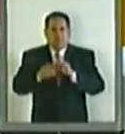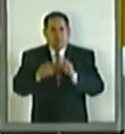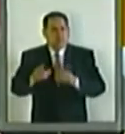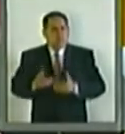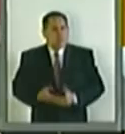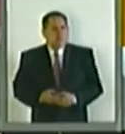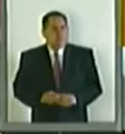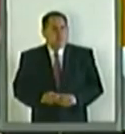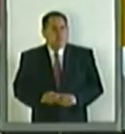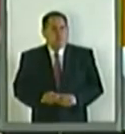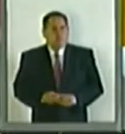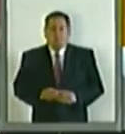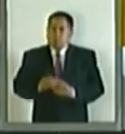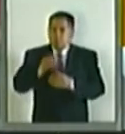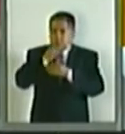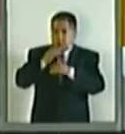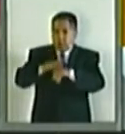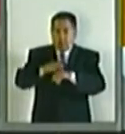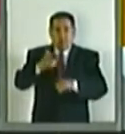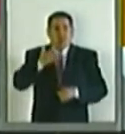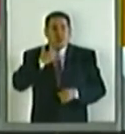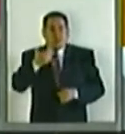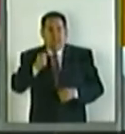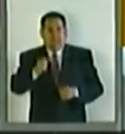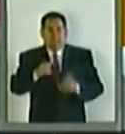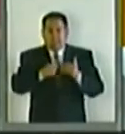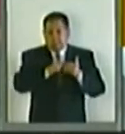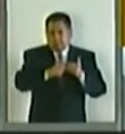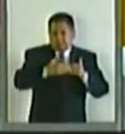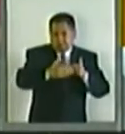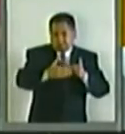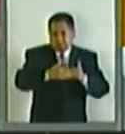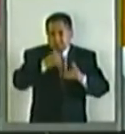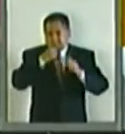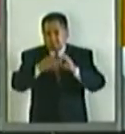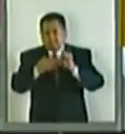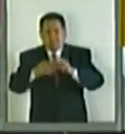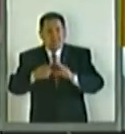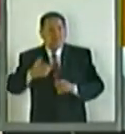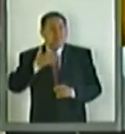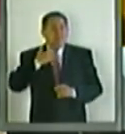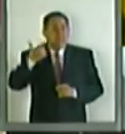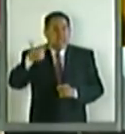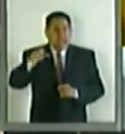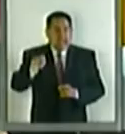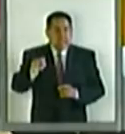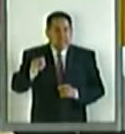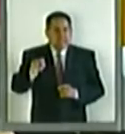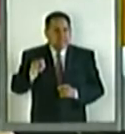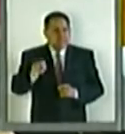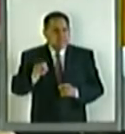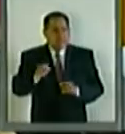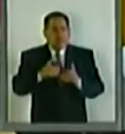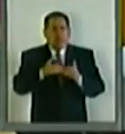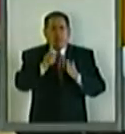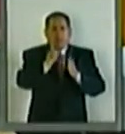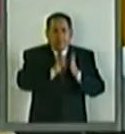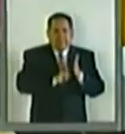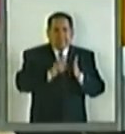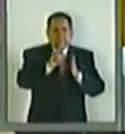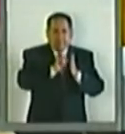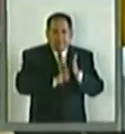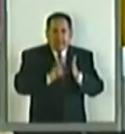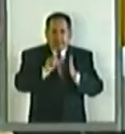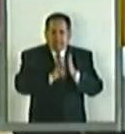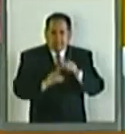cuando se anunció que se acabarían los gasolinazos, se precisó que los gasolinazos eran los aumentos mensuales que impuso